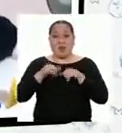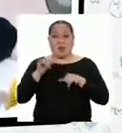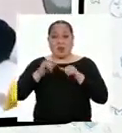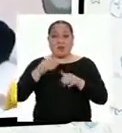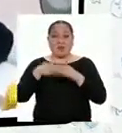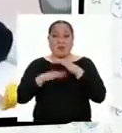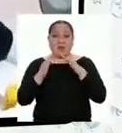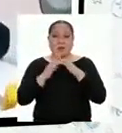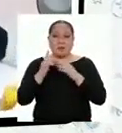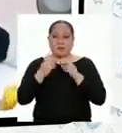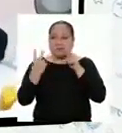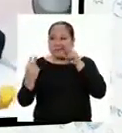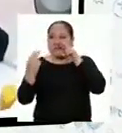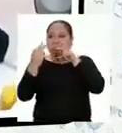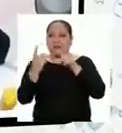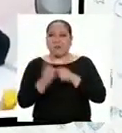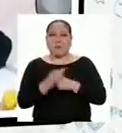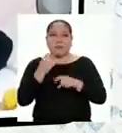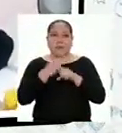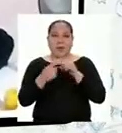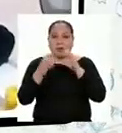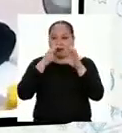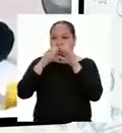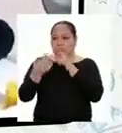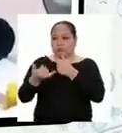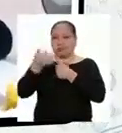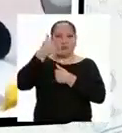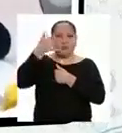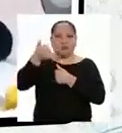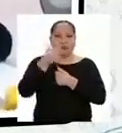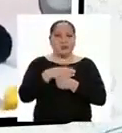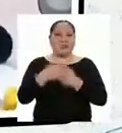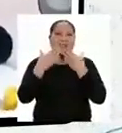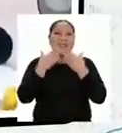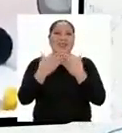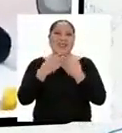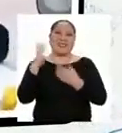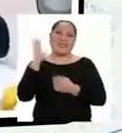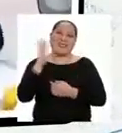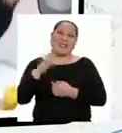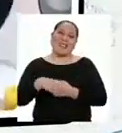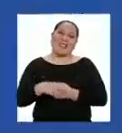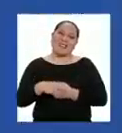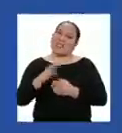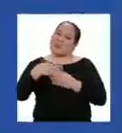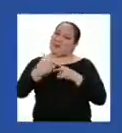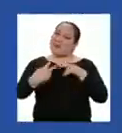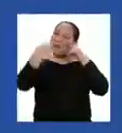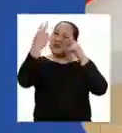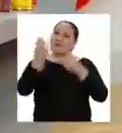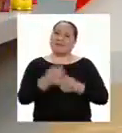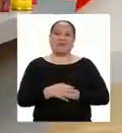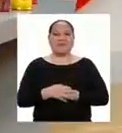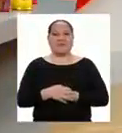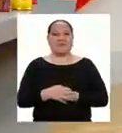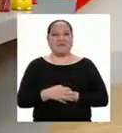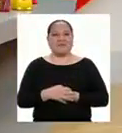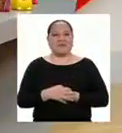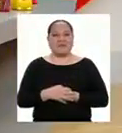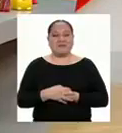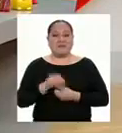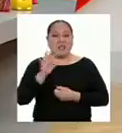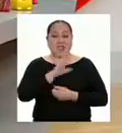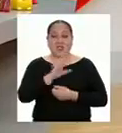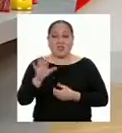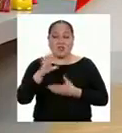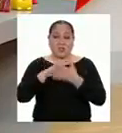mucho, pero por los medios de comunicación estamos comunicados. Gracias, eso fue todo y hasta otra oportunidad. Sus